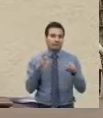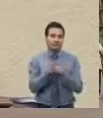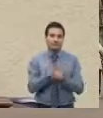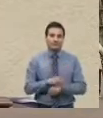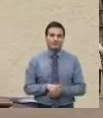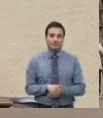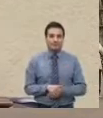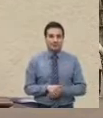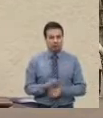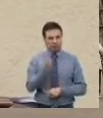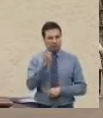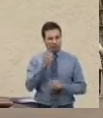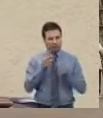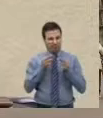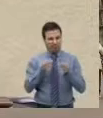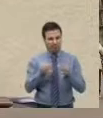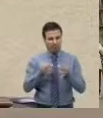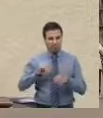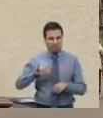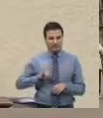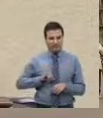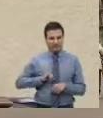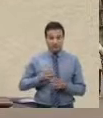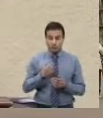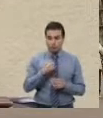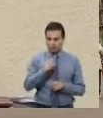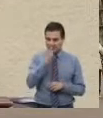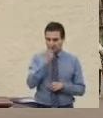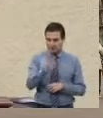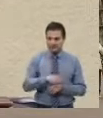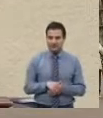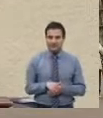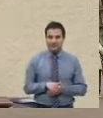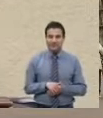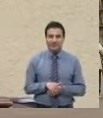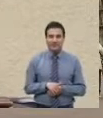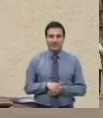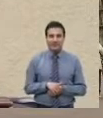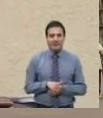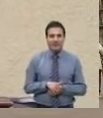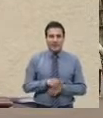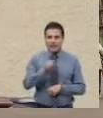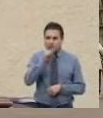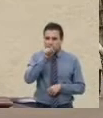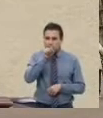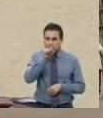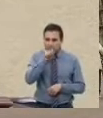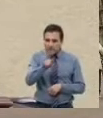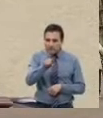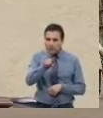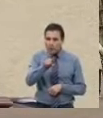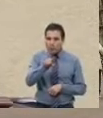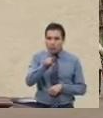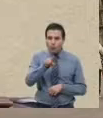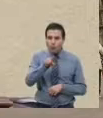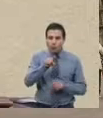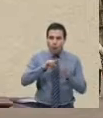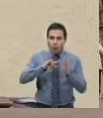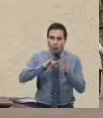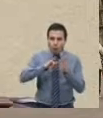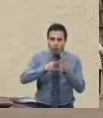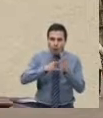atención, en ese sentido, repito, el momento en el que ocurre el hecho. Aquí se ha planteado